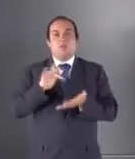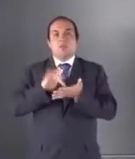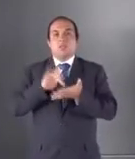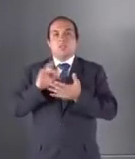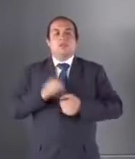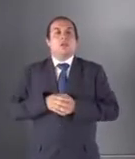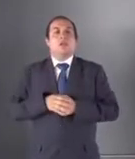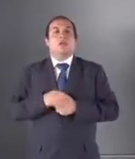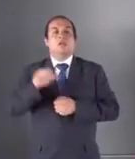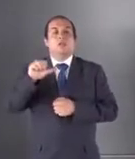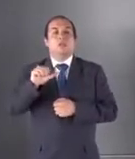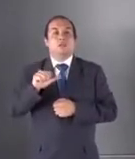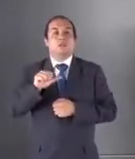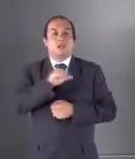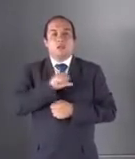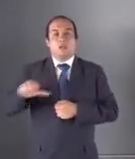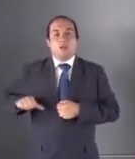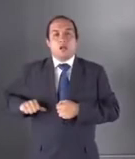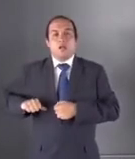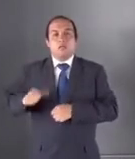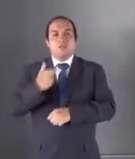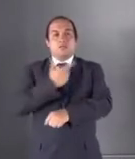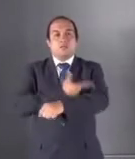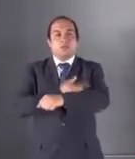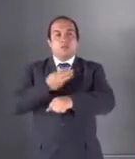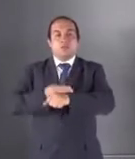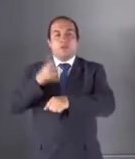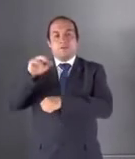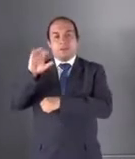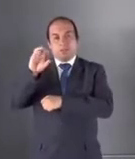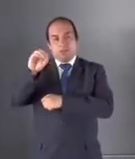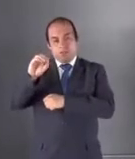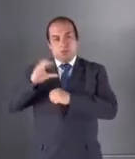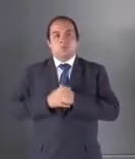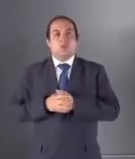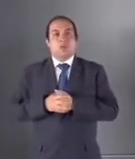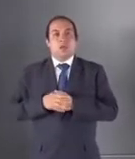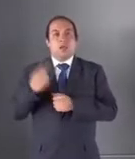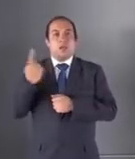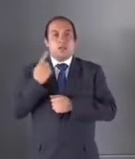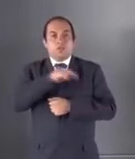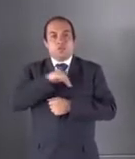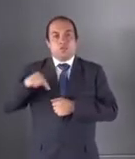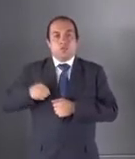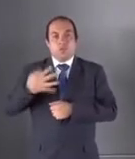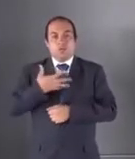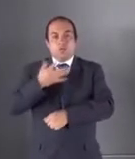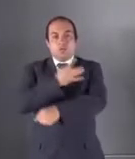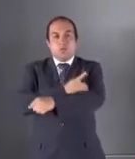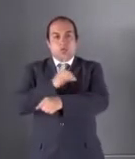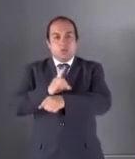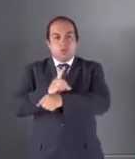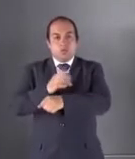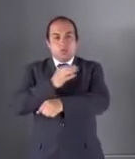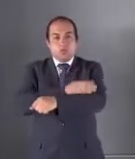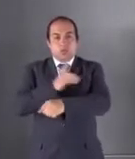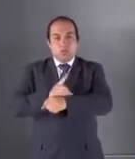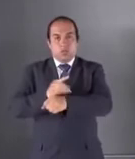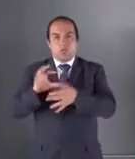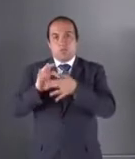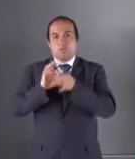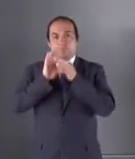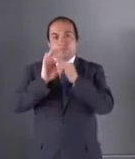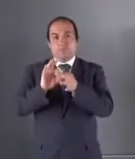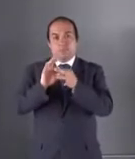al doctor Francisco Chiguil, con quien hemos estado coordinando no solamente el cablebús, sino muchos